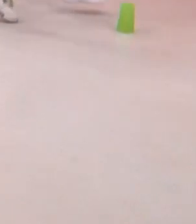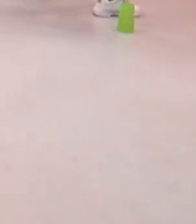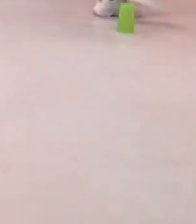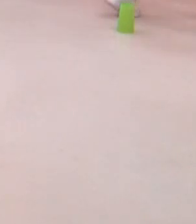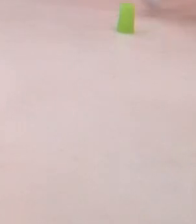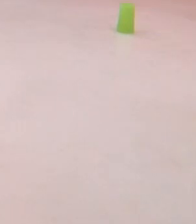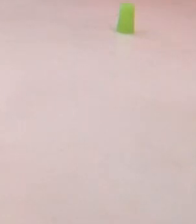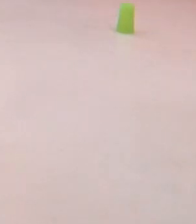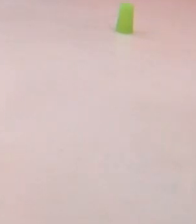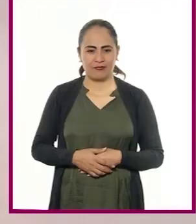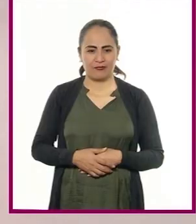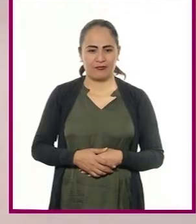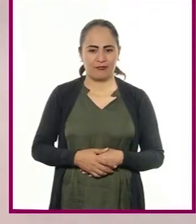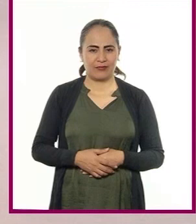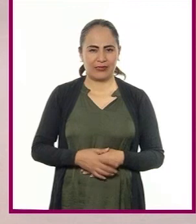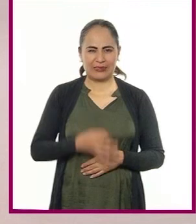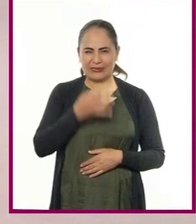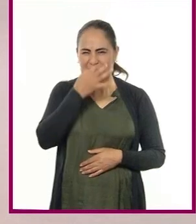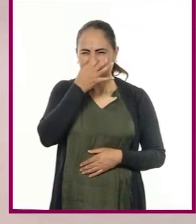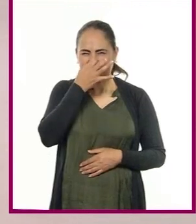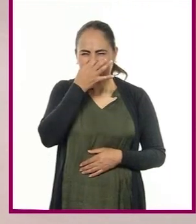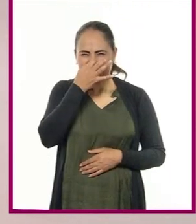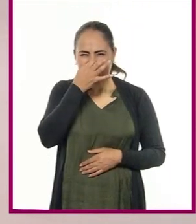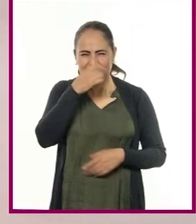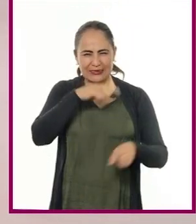¡Ah, casi!